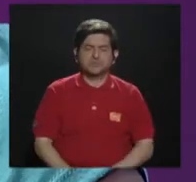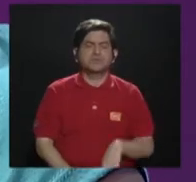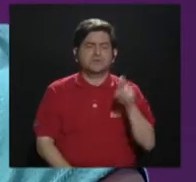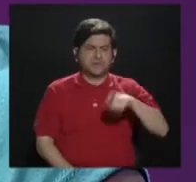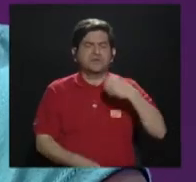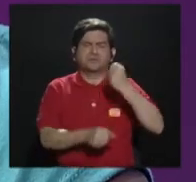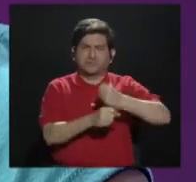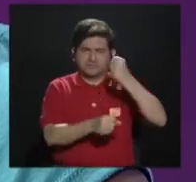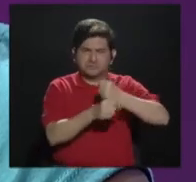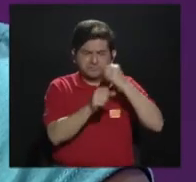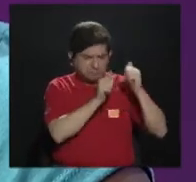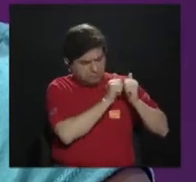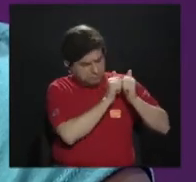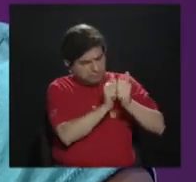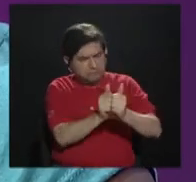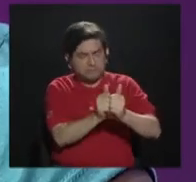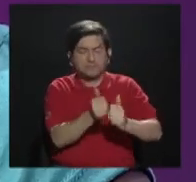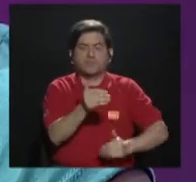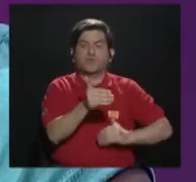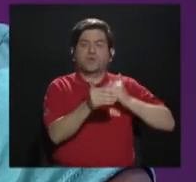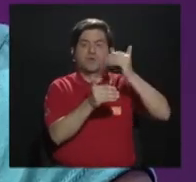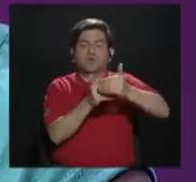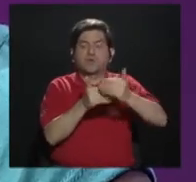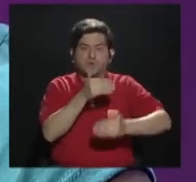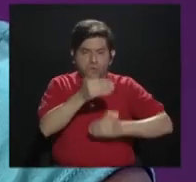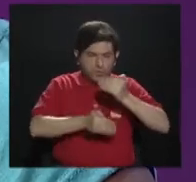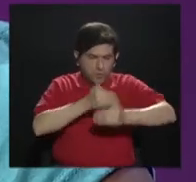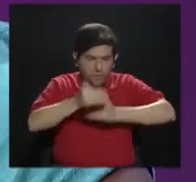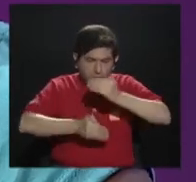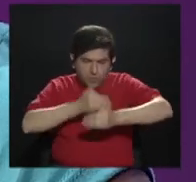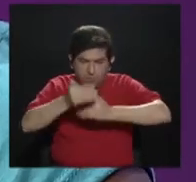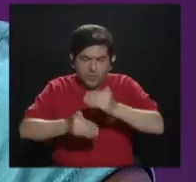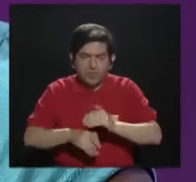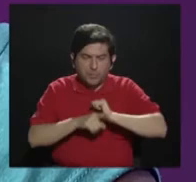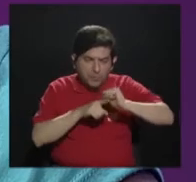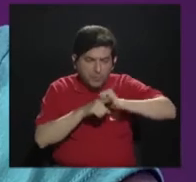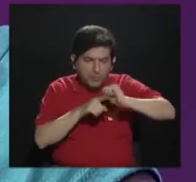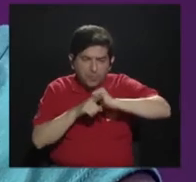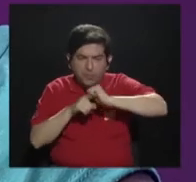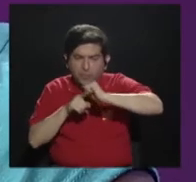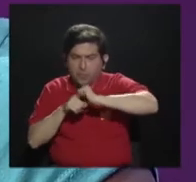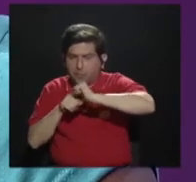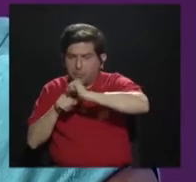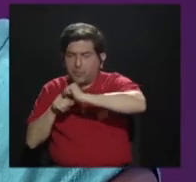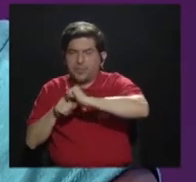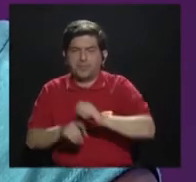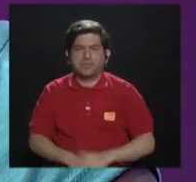trabajando con el acompañamiento y después el proceso de capacitación para